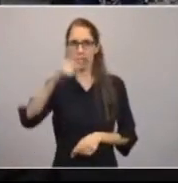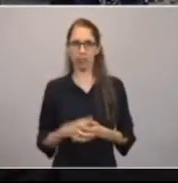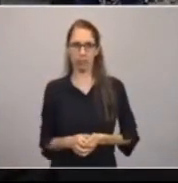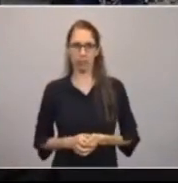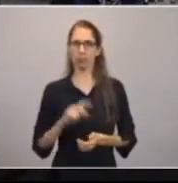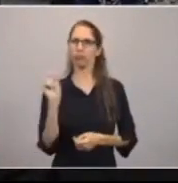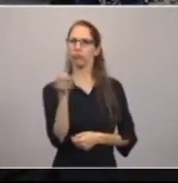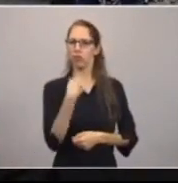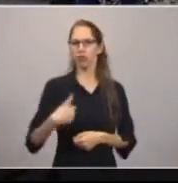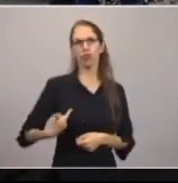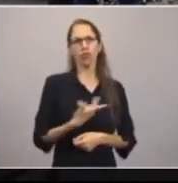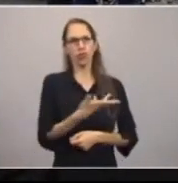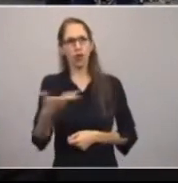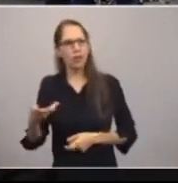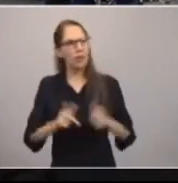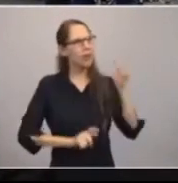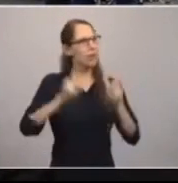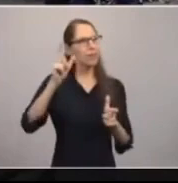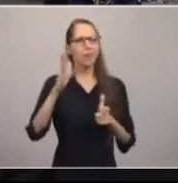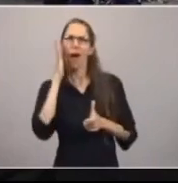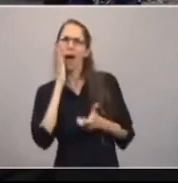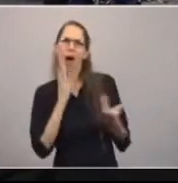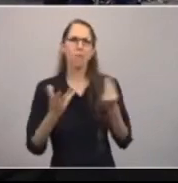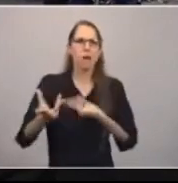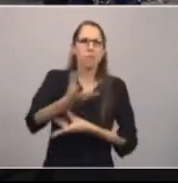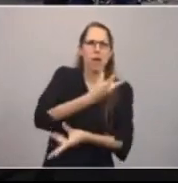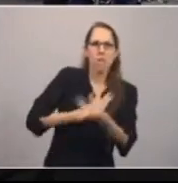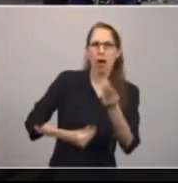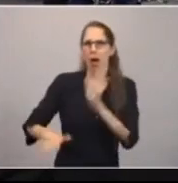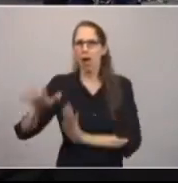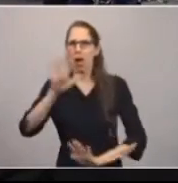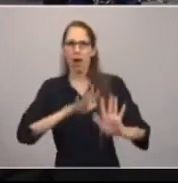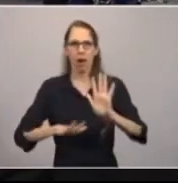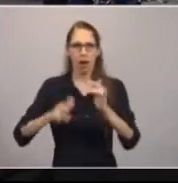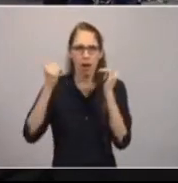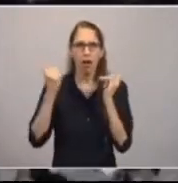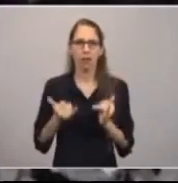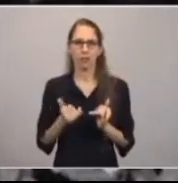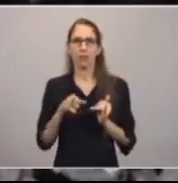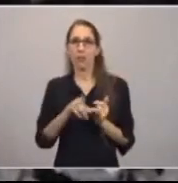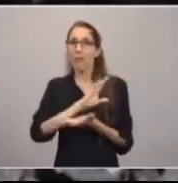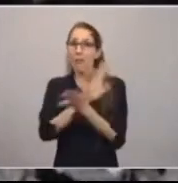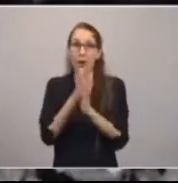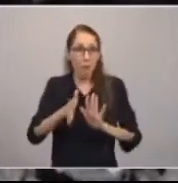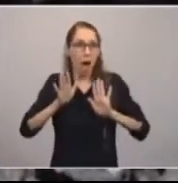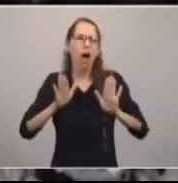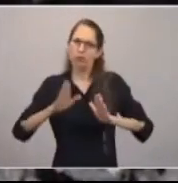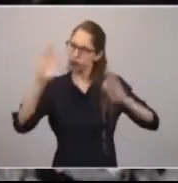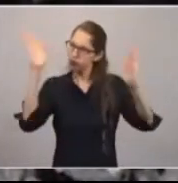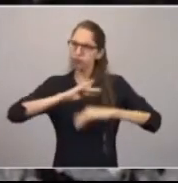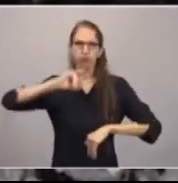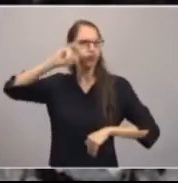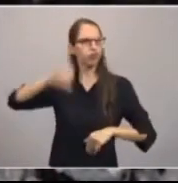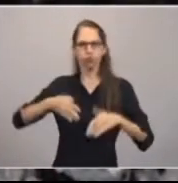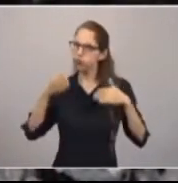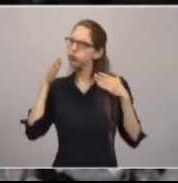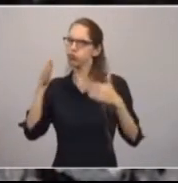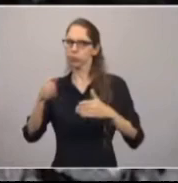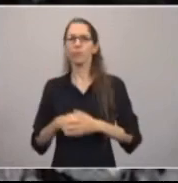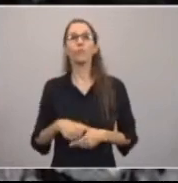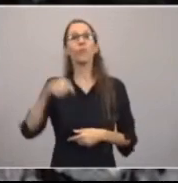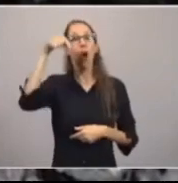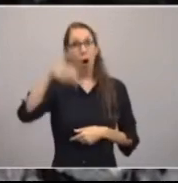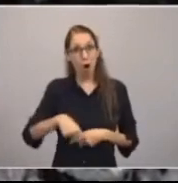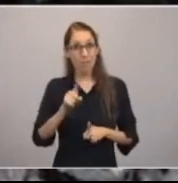estamos organizados. Y así, de esta misma manera, respondemos. Hoy estamos anunciando esta línea de crédito específica para esta